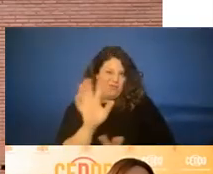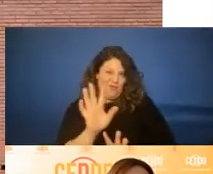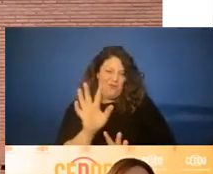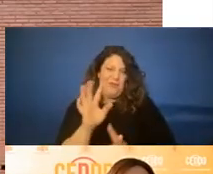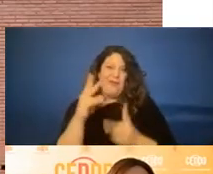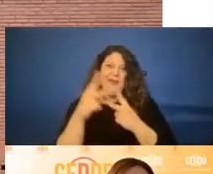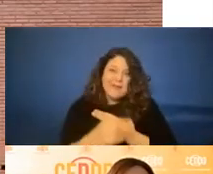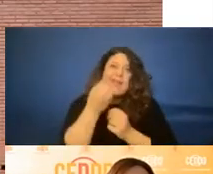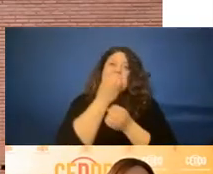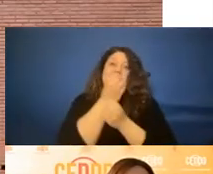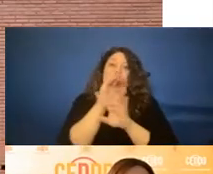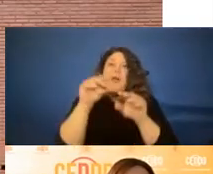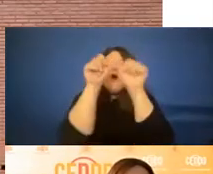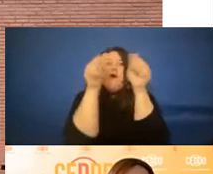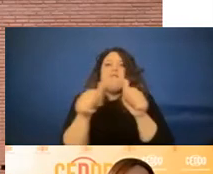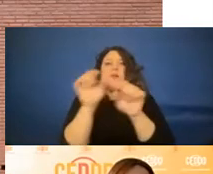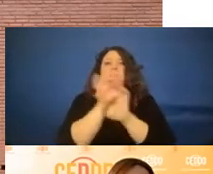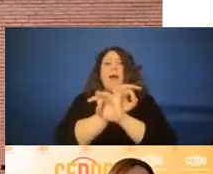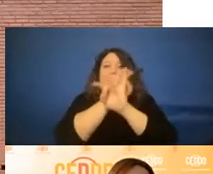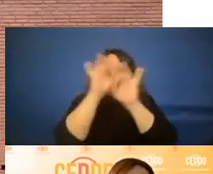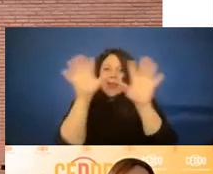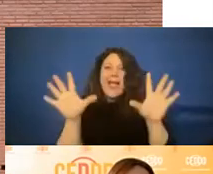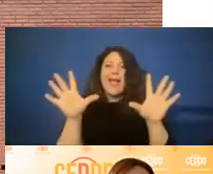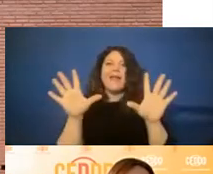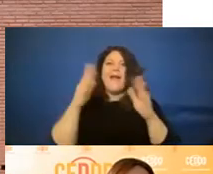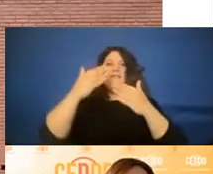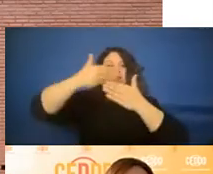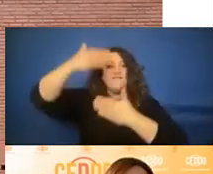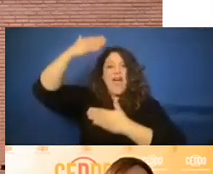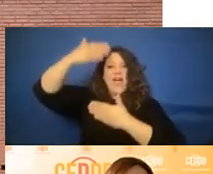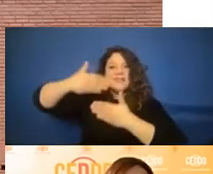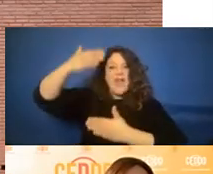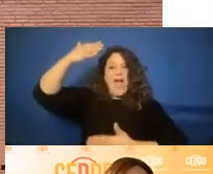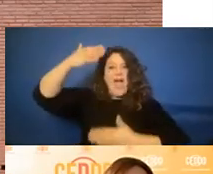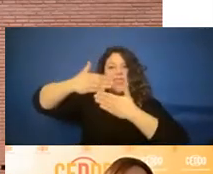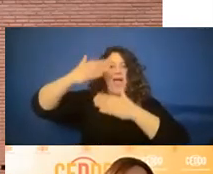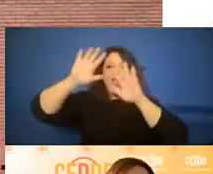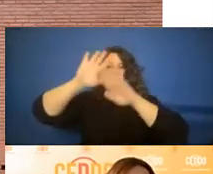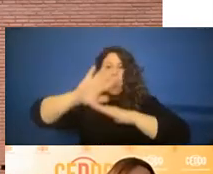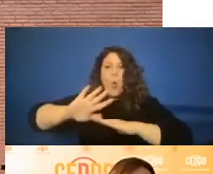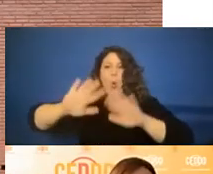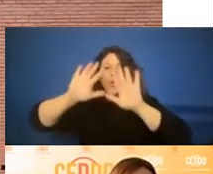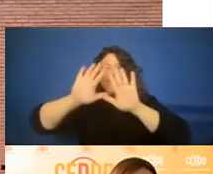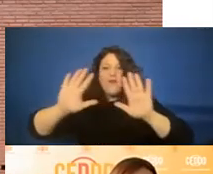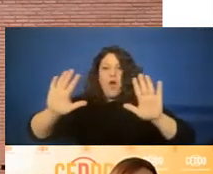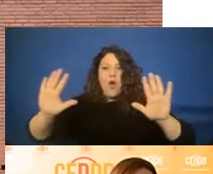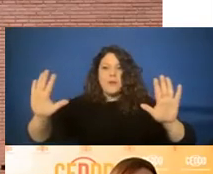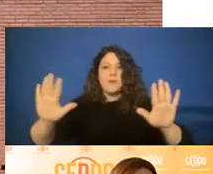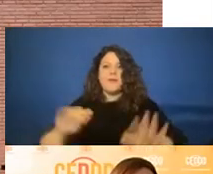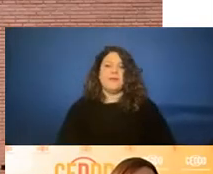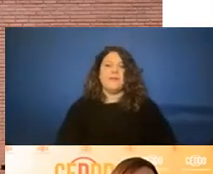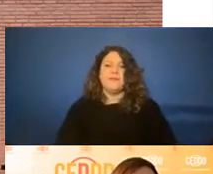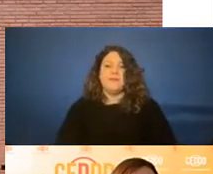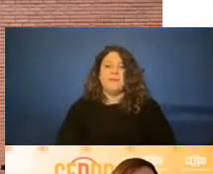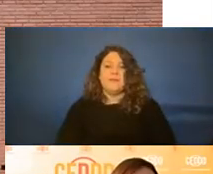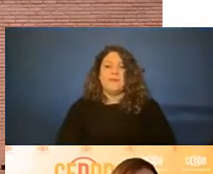las formas sean claras, que las fachadas sean uniformes, que haya el mínimo